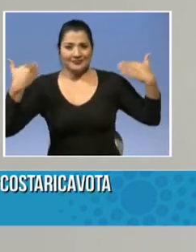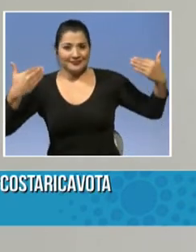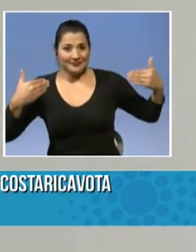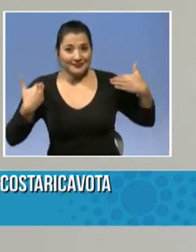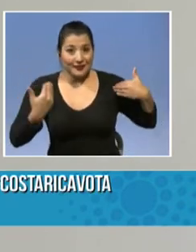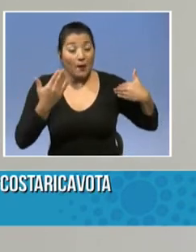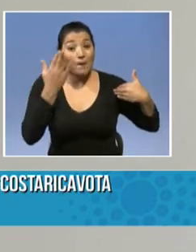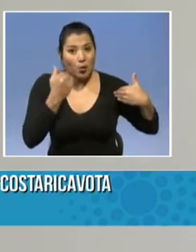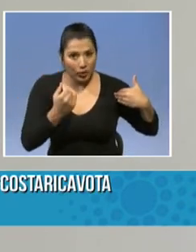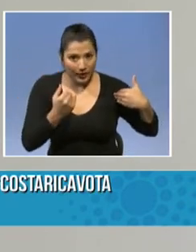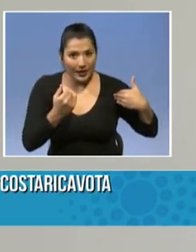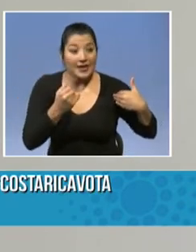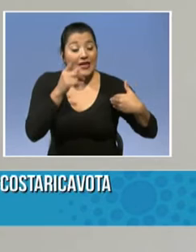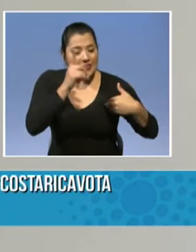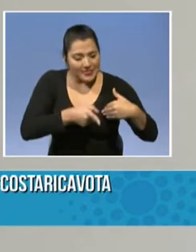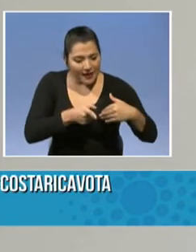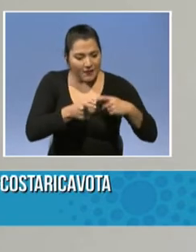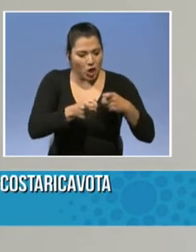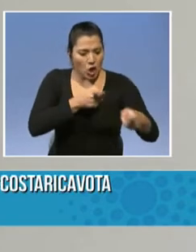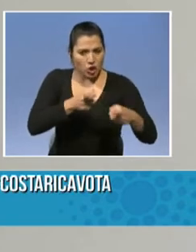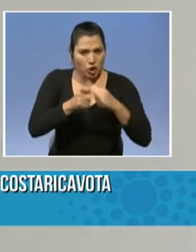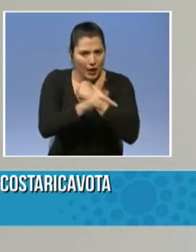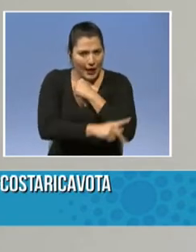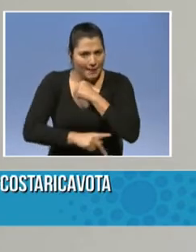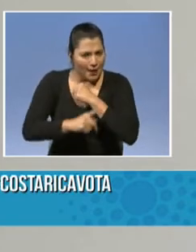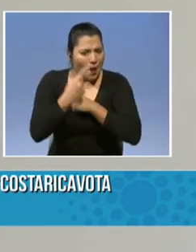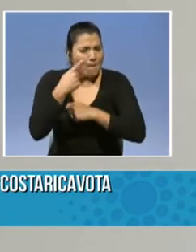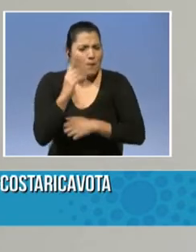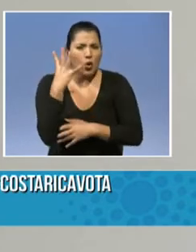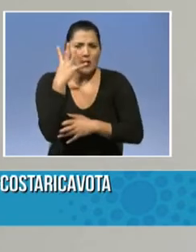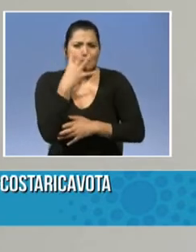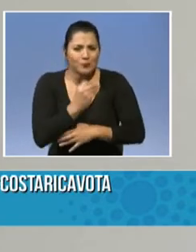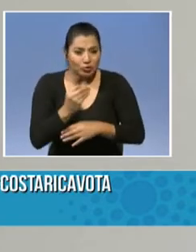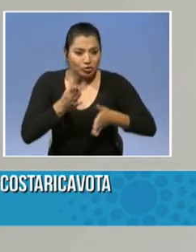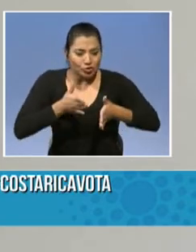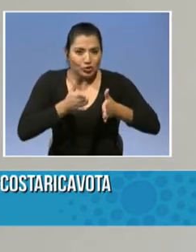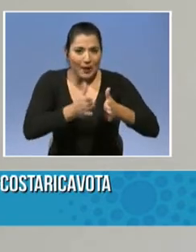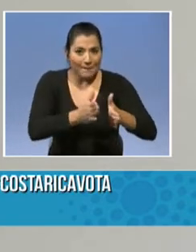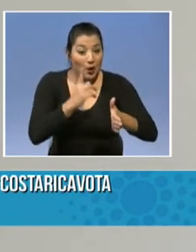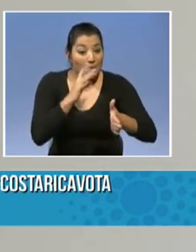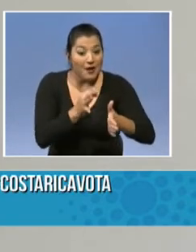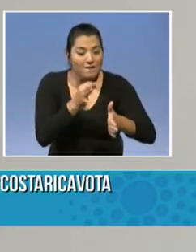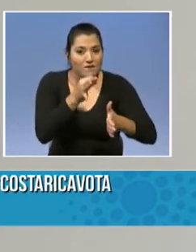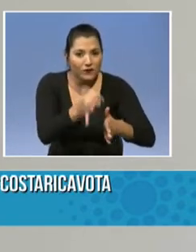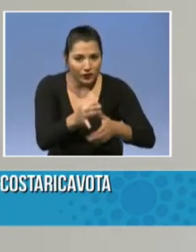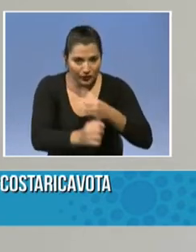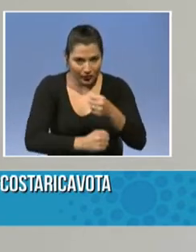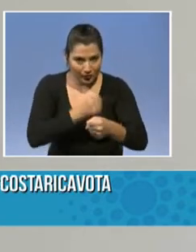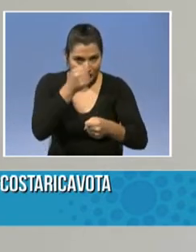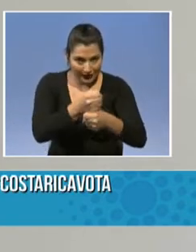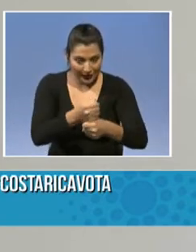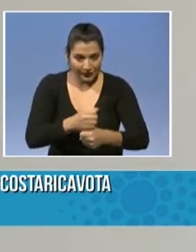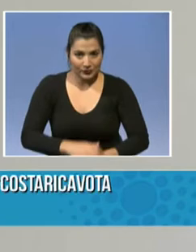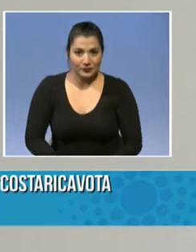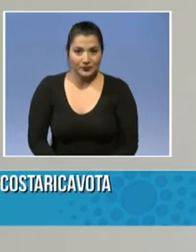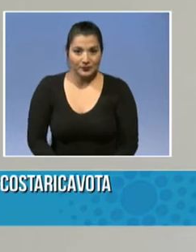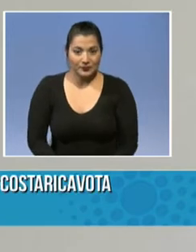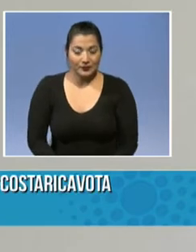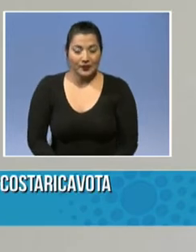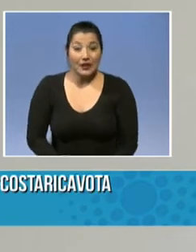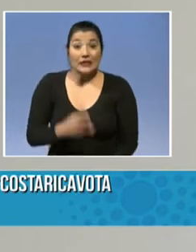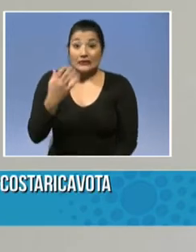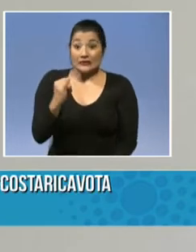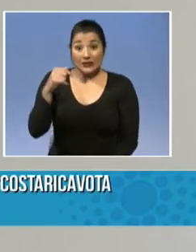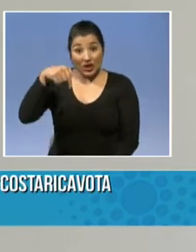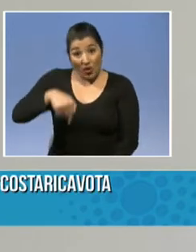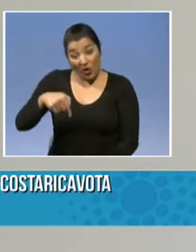deberán conducir a la patria por los sinuosos caminos que los próximos años anuncien. Aquellos que